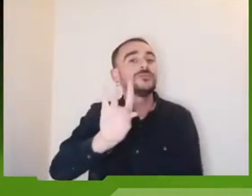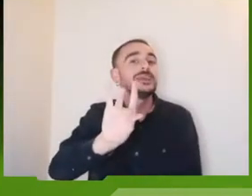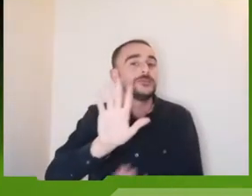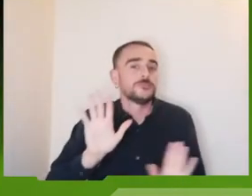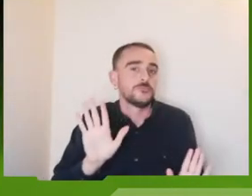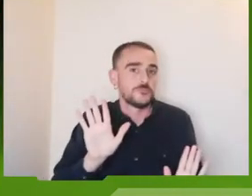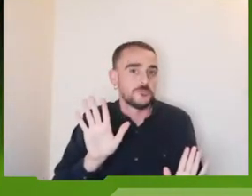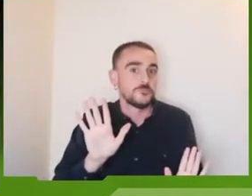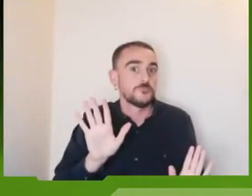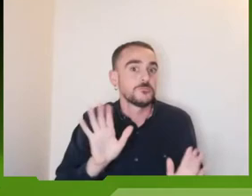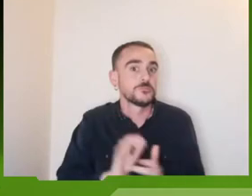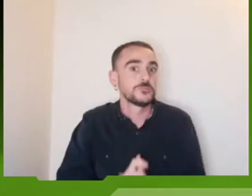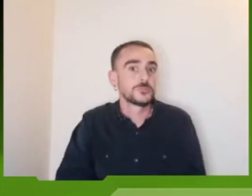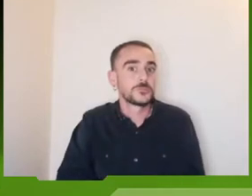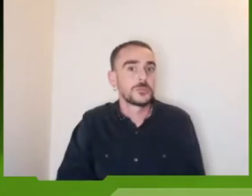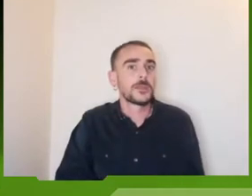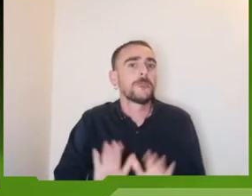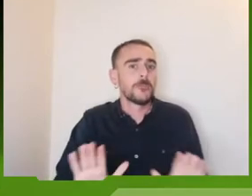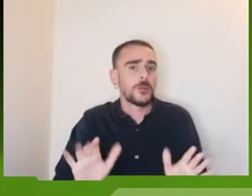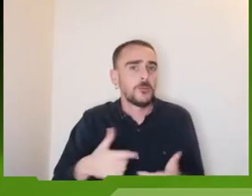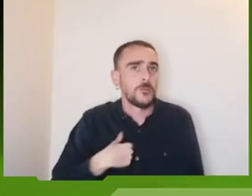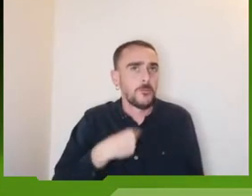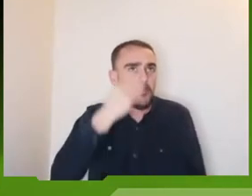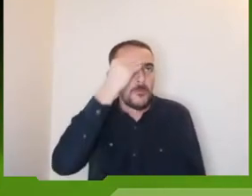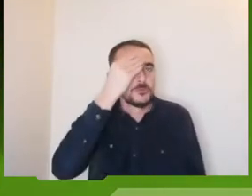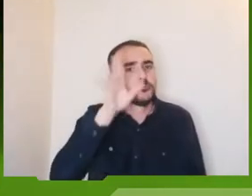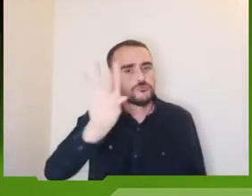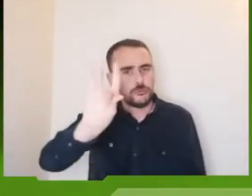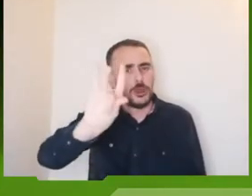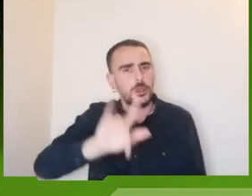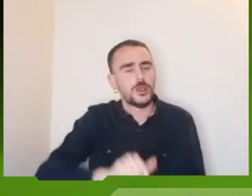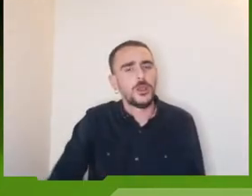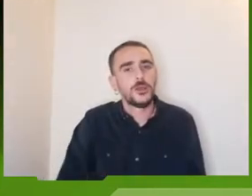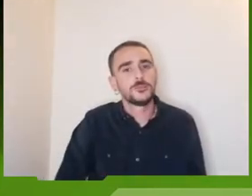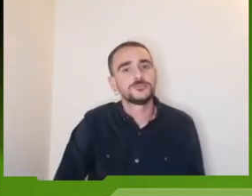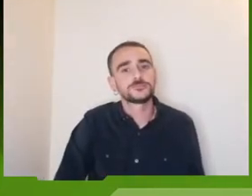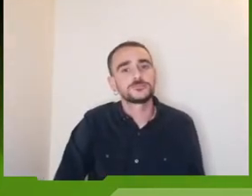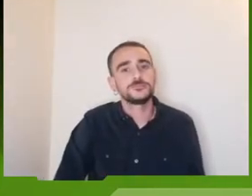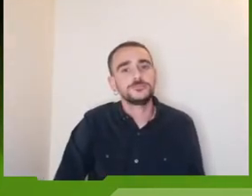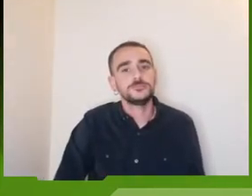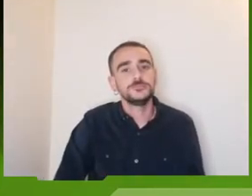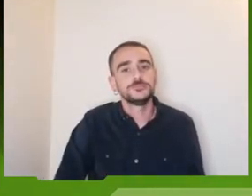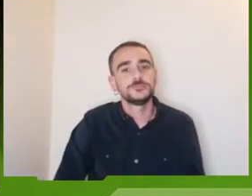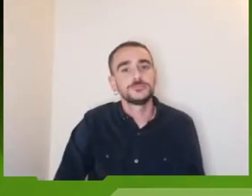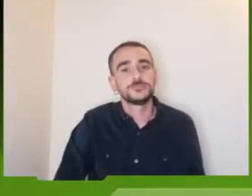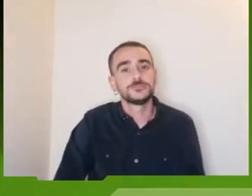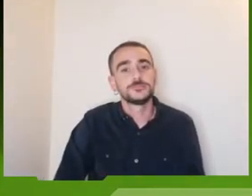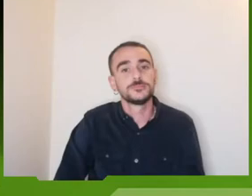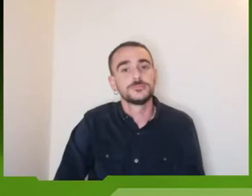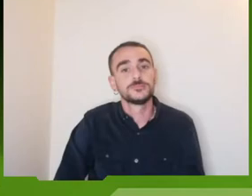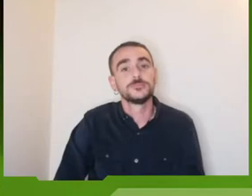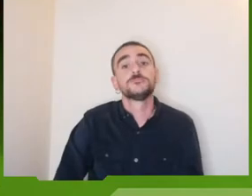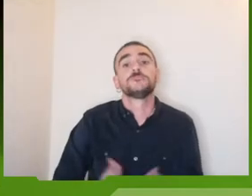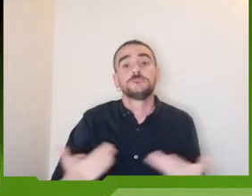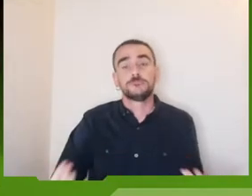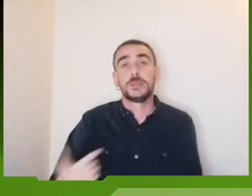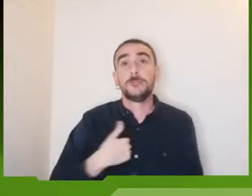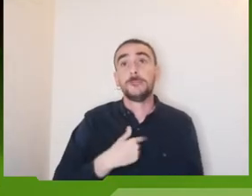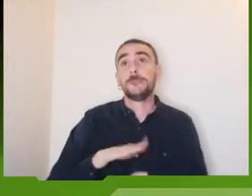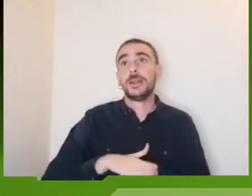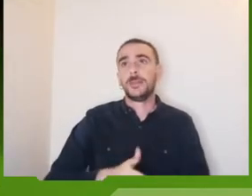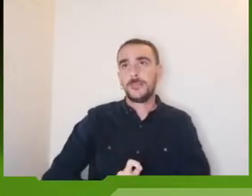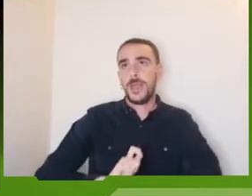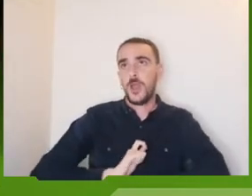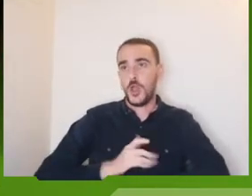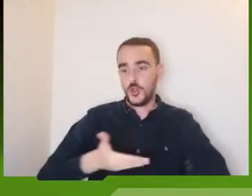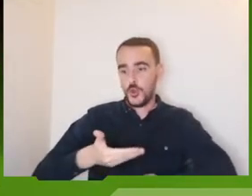Pero sí, a mí me sirve pensar como las primeras fases de una receta, cómo